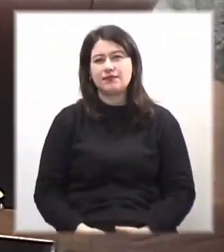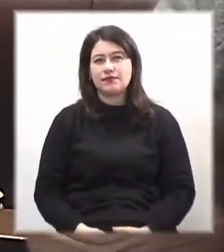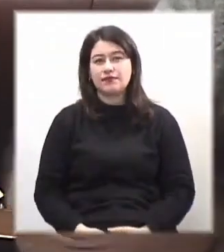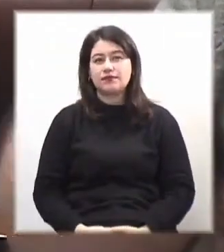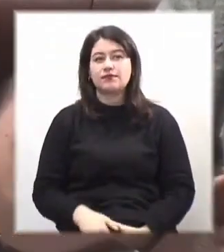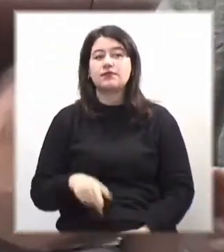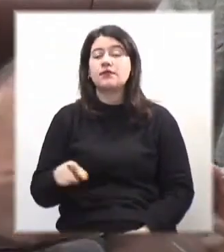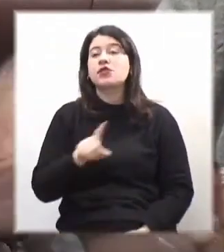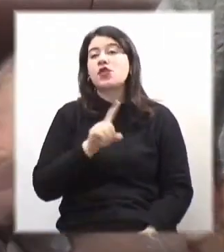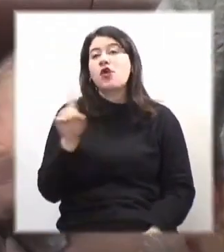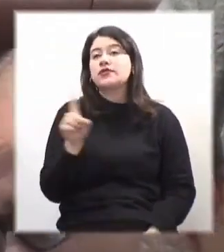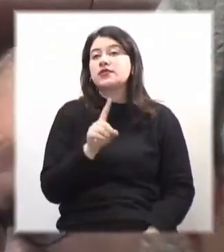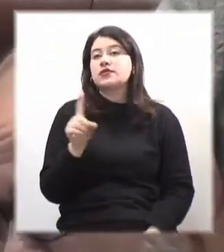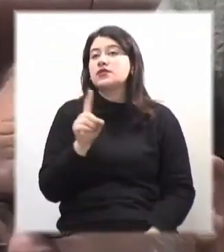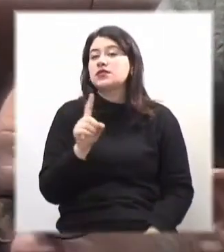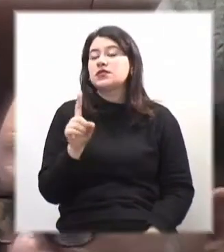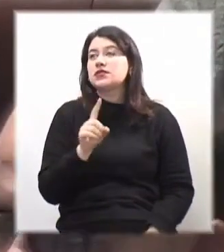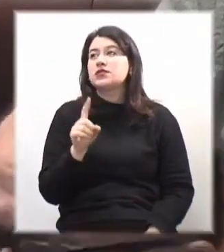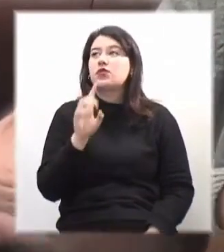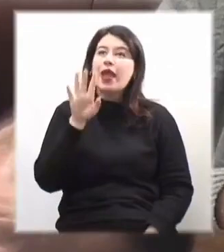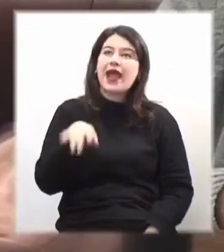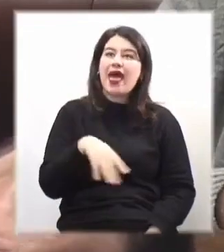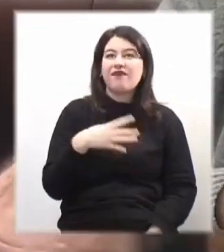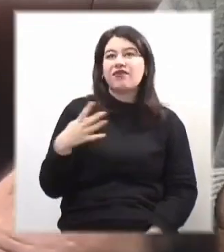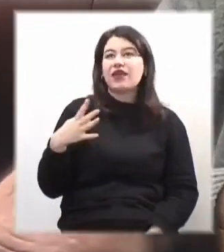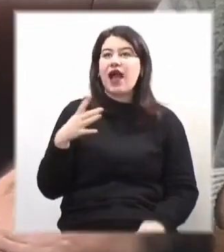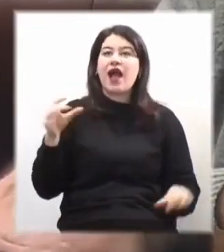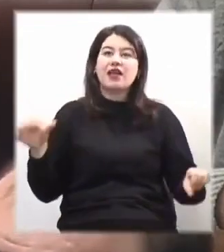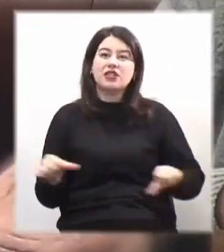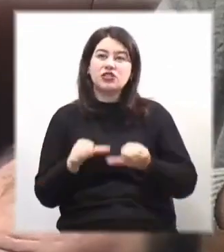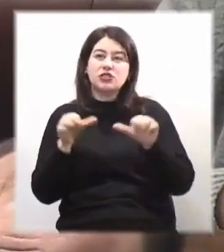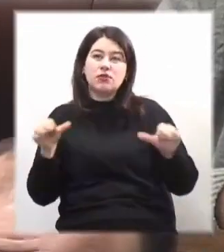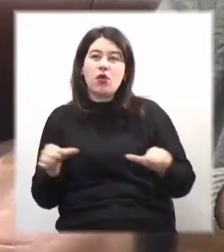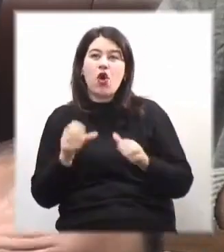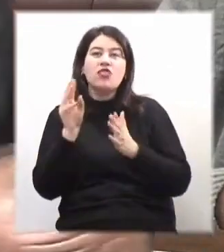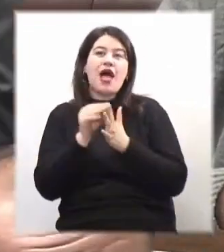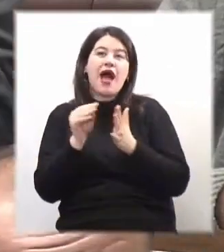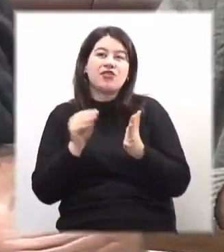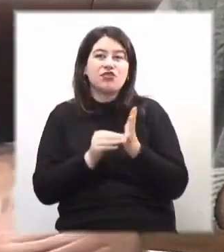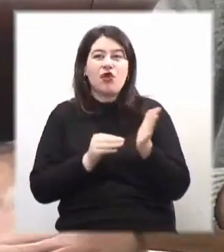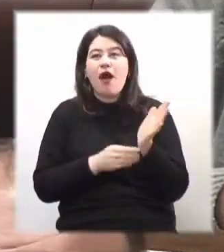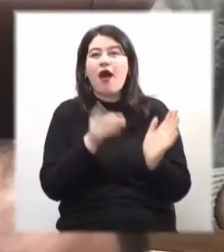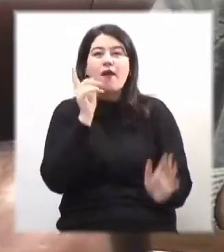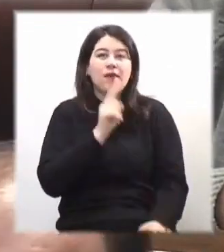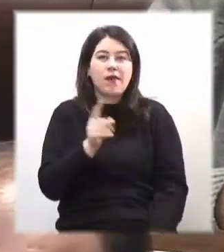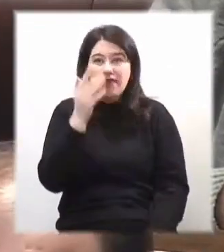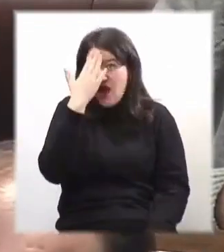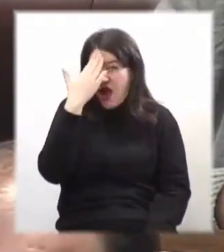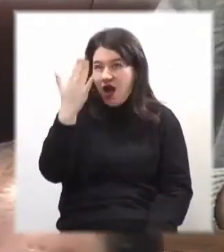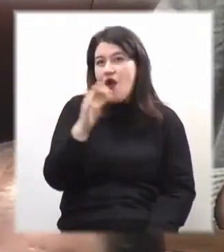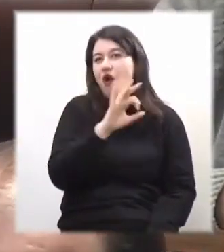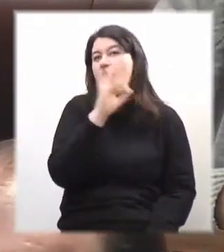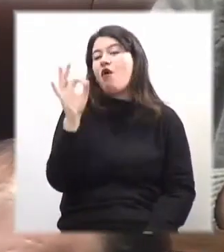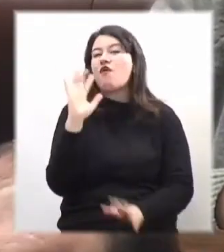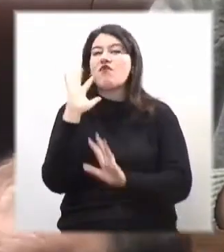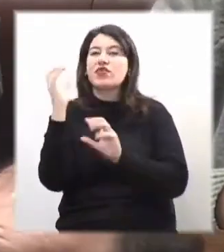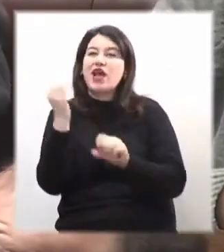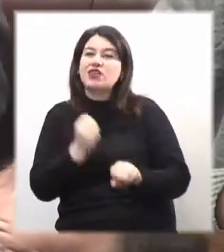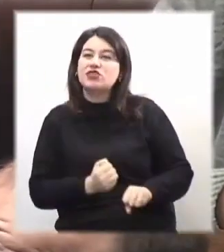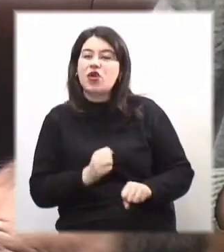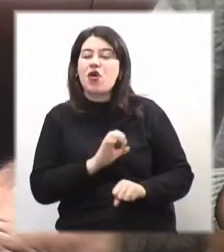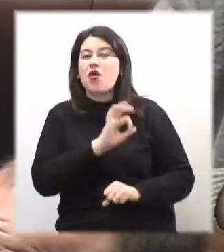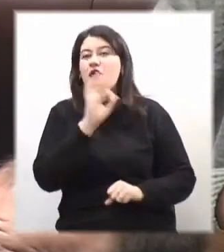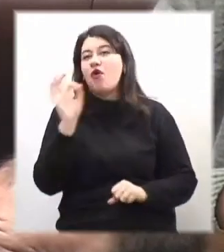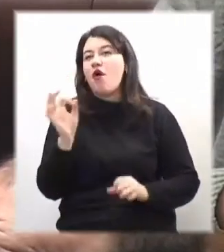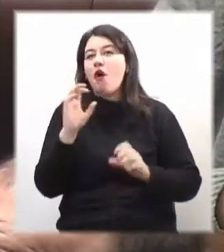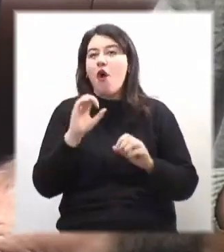Y esto no es una gráfica confeccionada con datos del frente amplio o de alguna fundación o de alguna